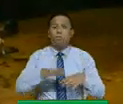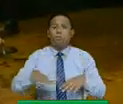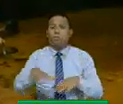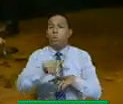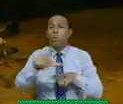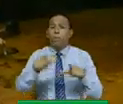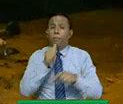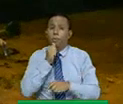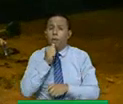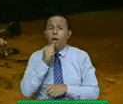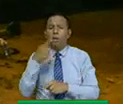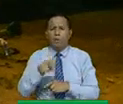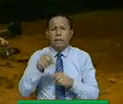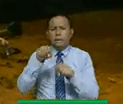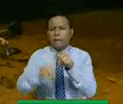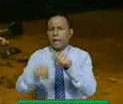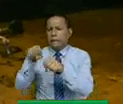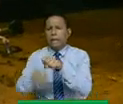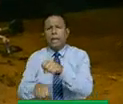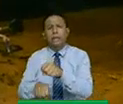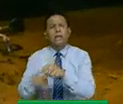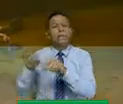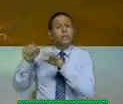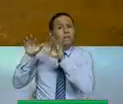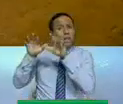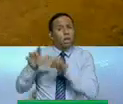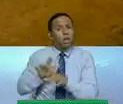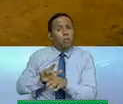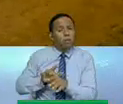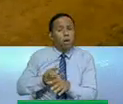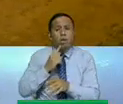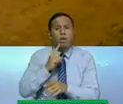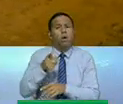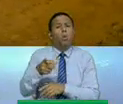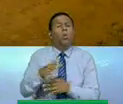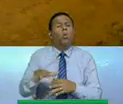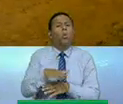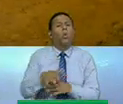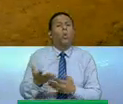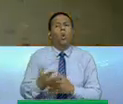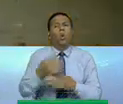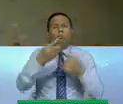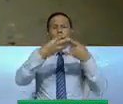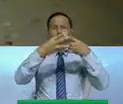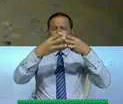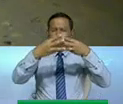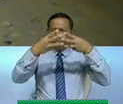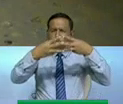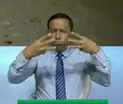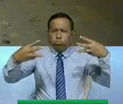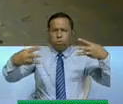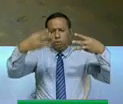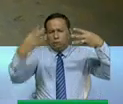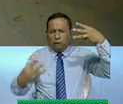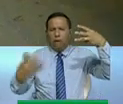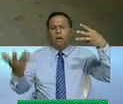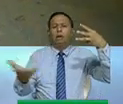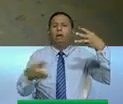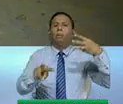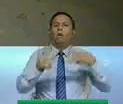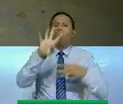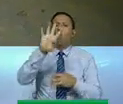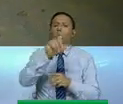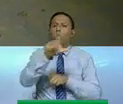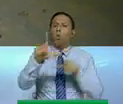último reporte de esta Secretaría, un bien público afectado, pozo y cableado eléctrico, y 4 establecimientos de salud afectados, 1